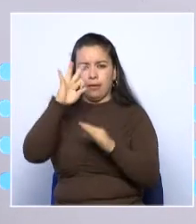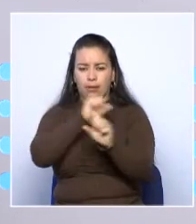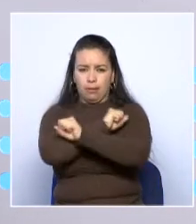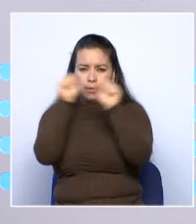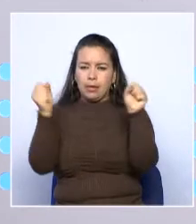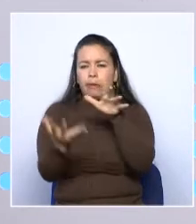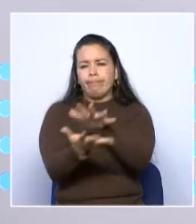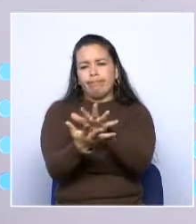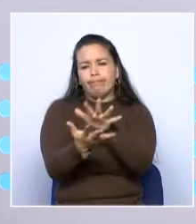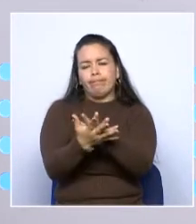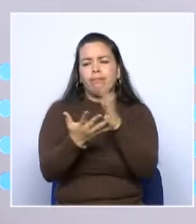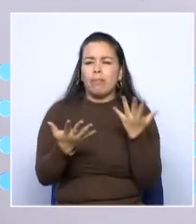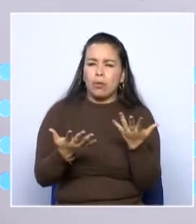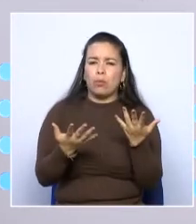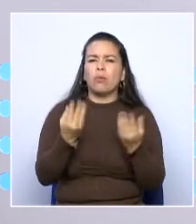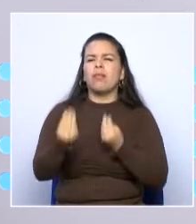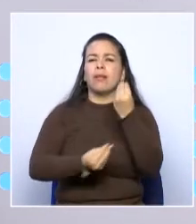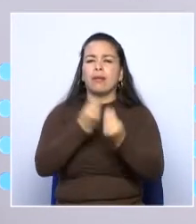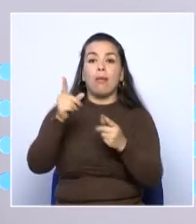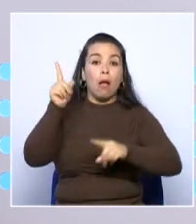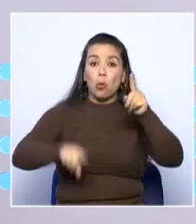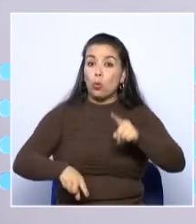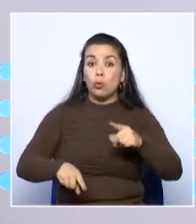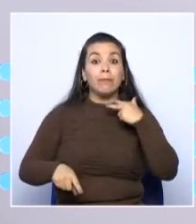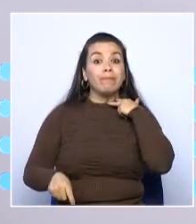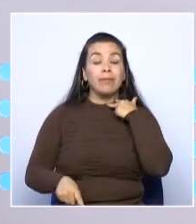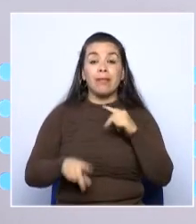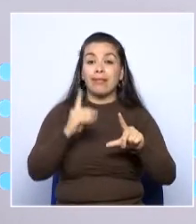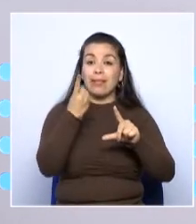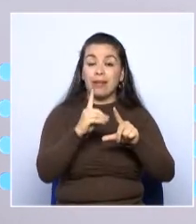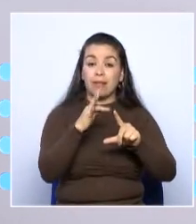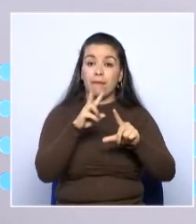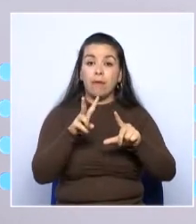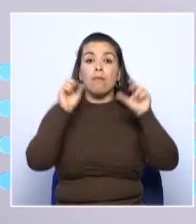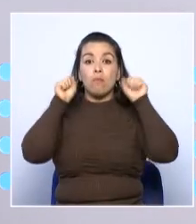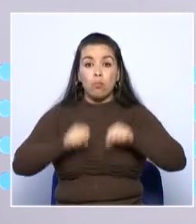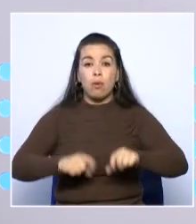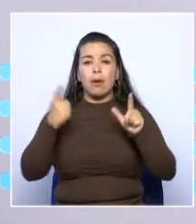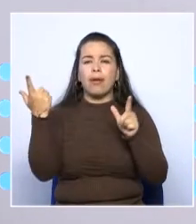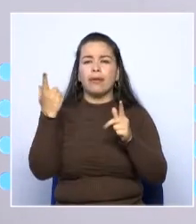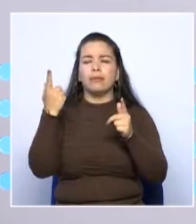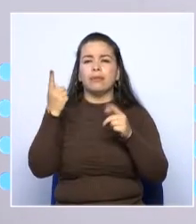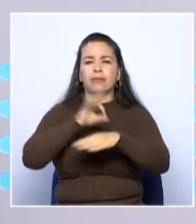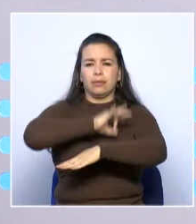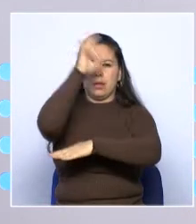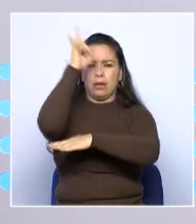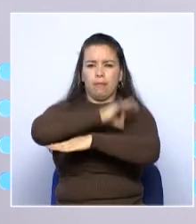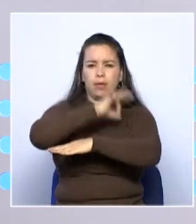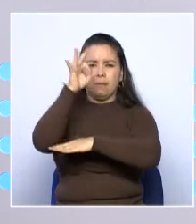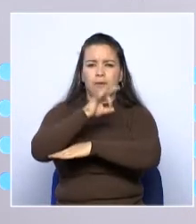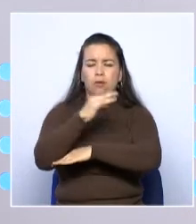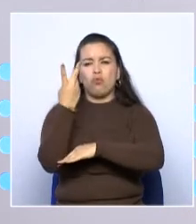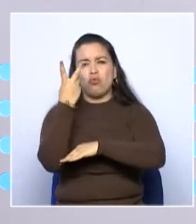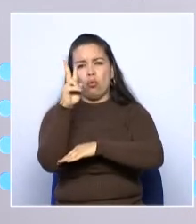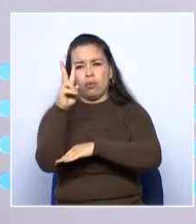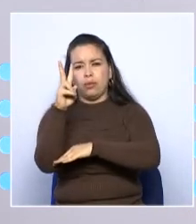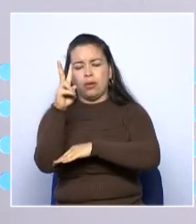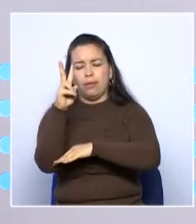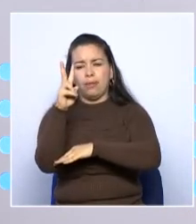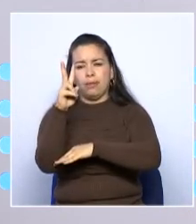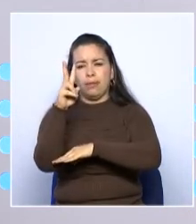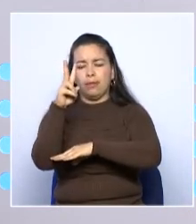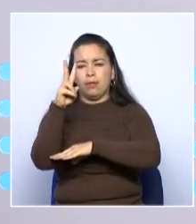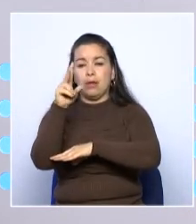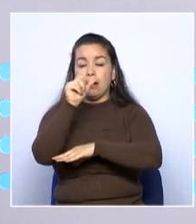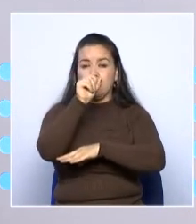mañana, pero mientras tanto, quienes no tengan DirecTV en Telecafé lo pueden ver en Telepacífico, en DirecTV a mediodía, 12 del día y a las